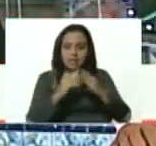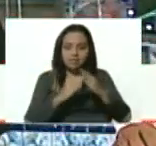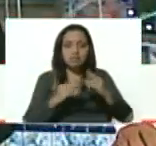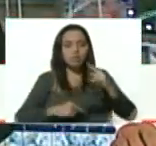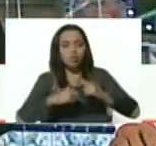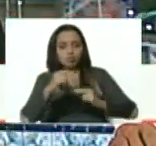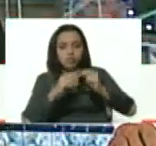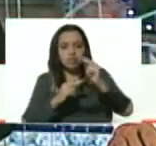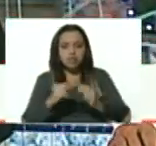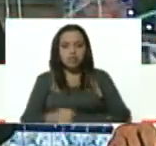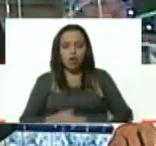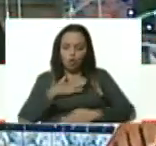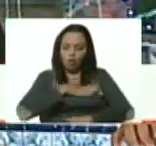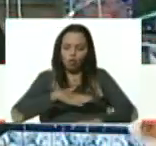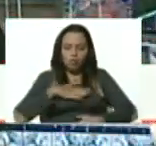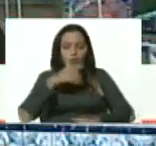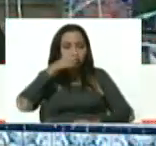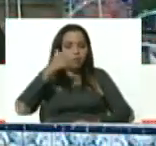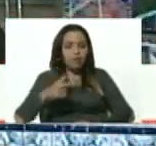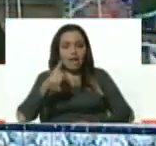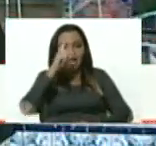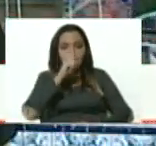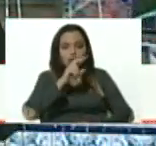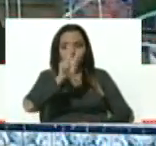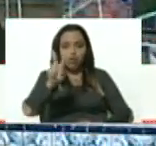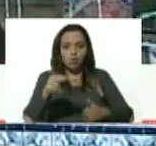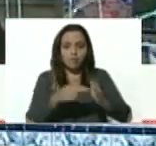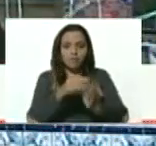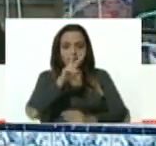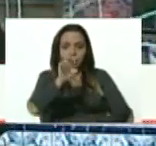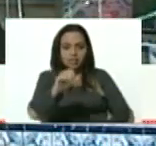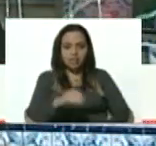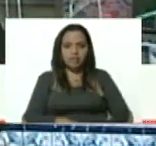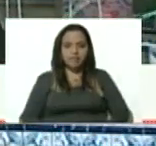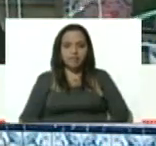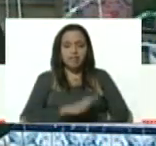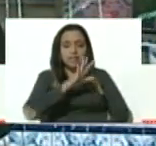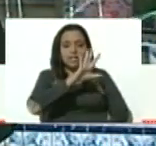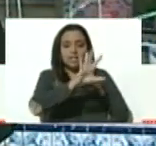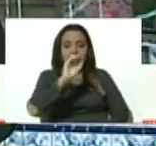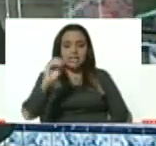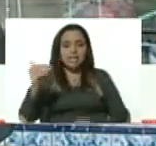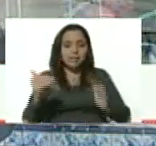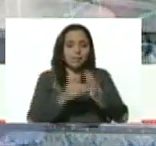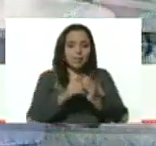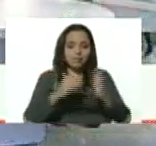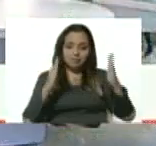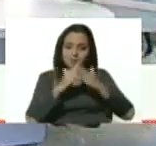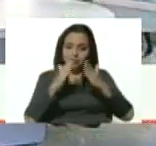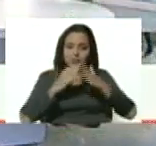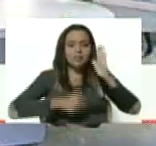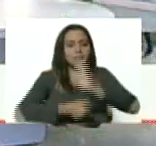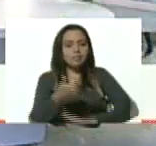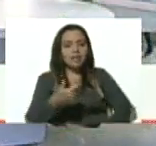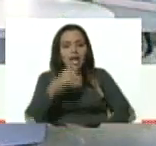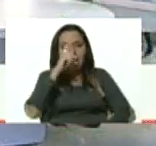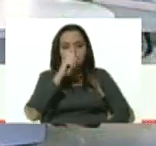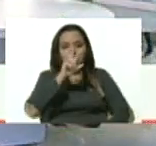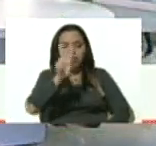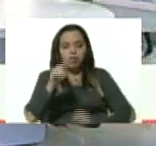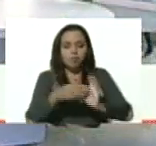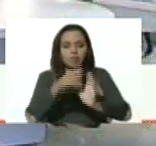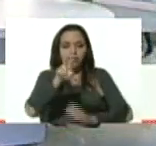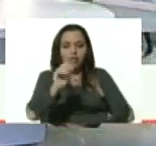construidas, cómodas para el pueblo, en el año 2020. 500.000 viviendas más, año 2020,